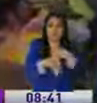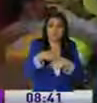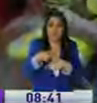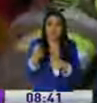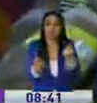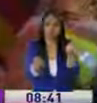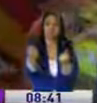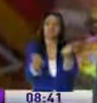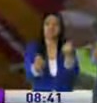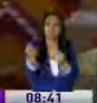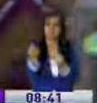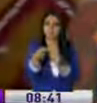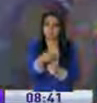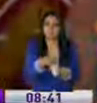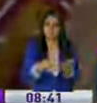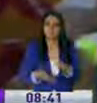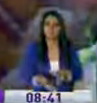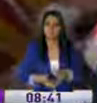conductor.